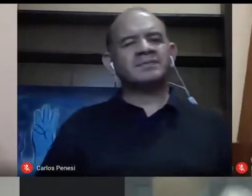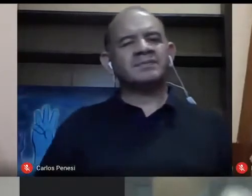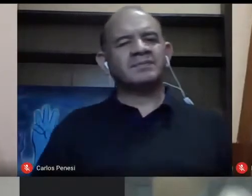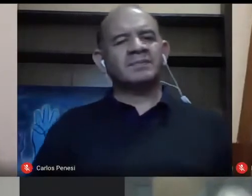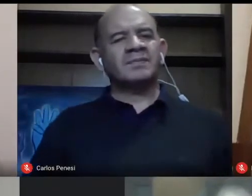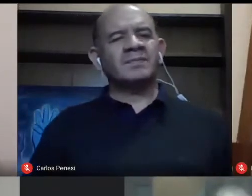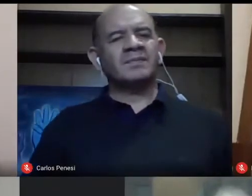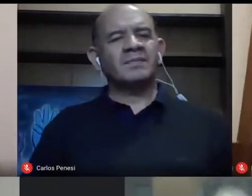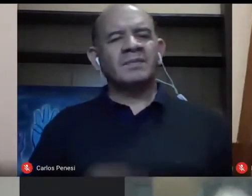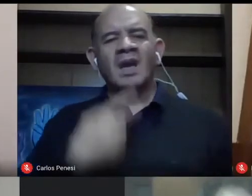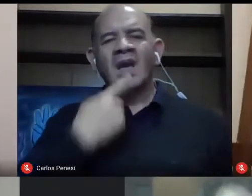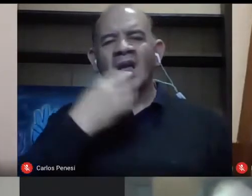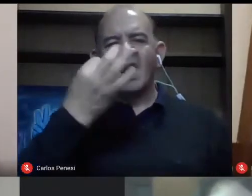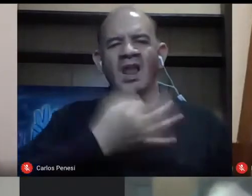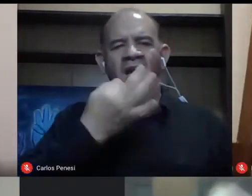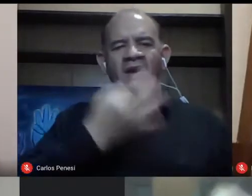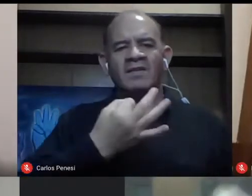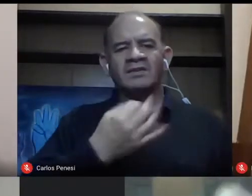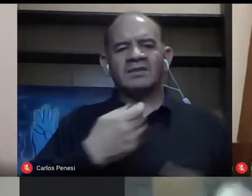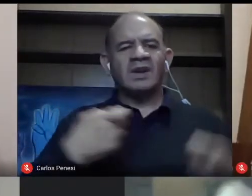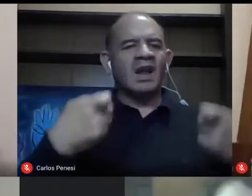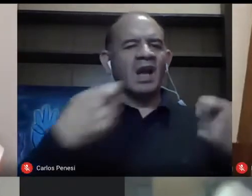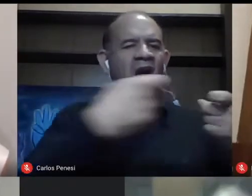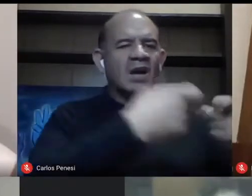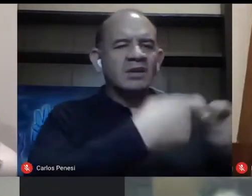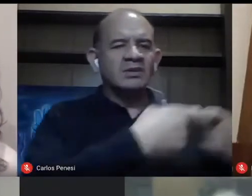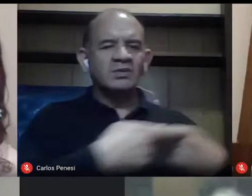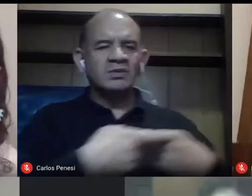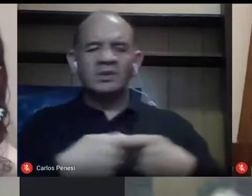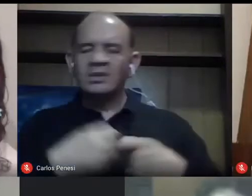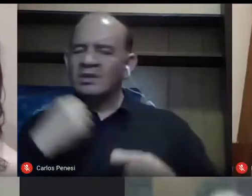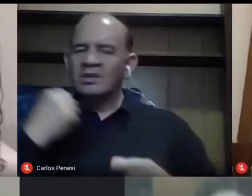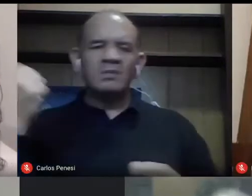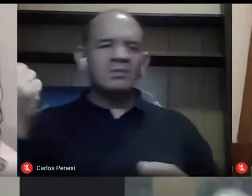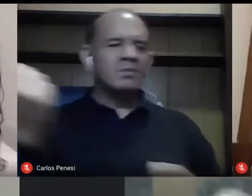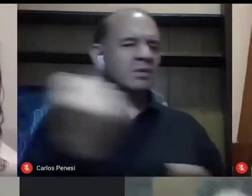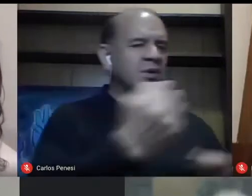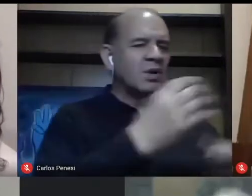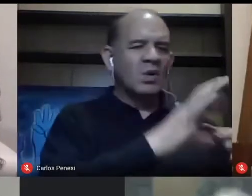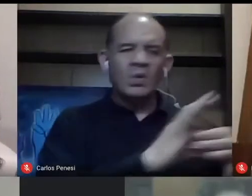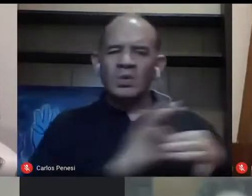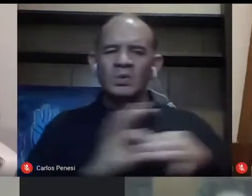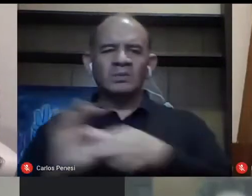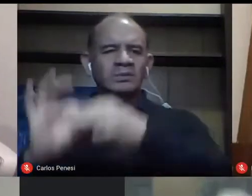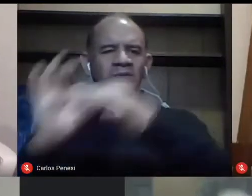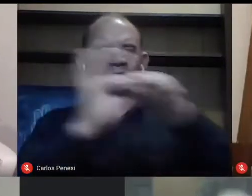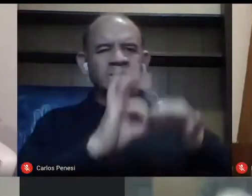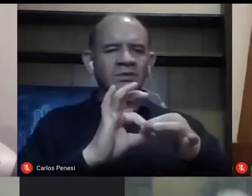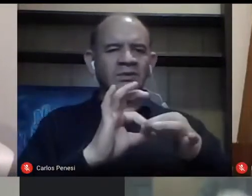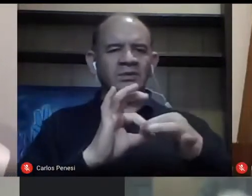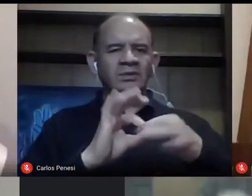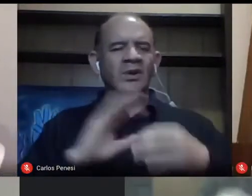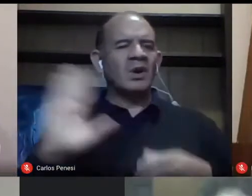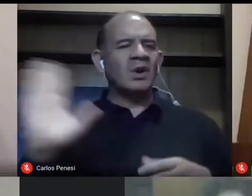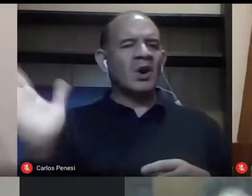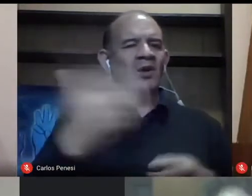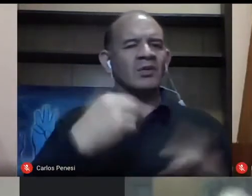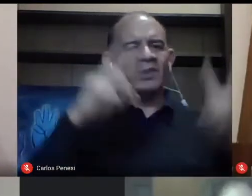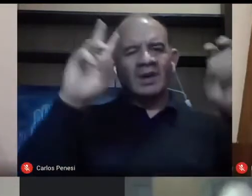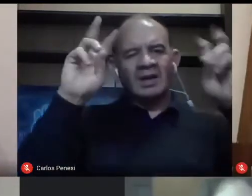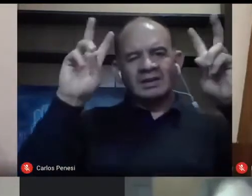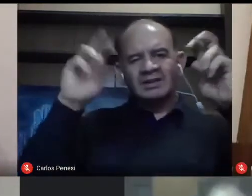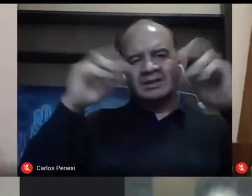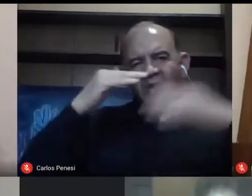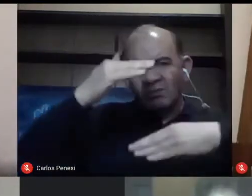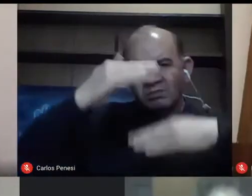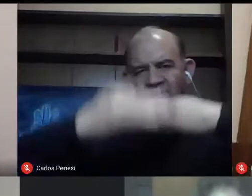y la verdad es que las organizaciones han jugado un rol muy importante en todo lo que fue el